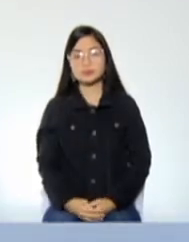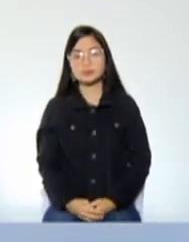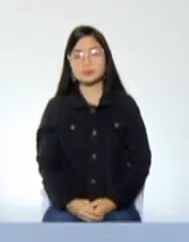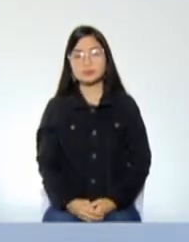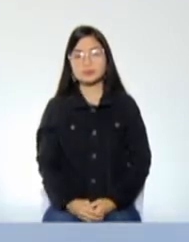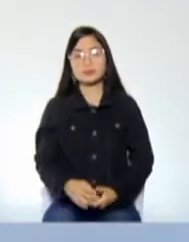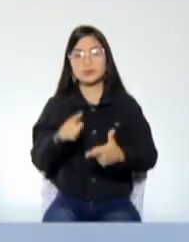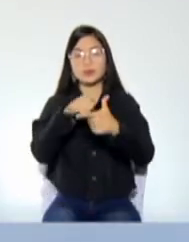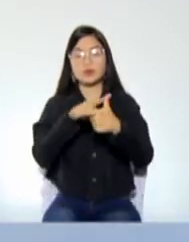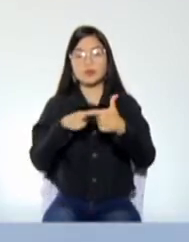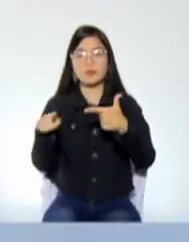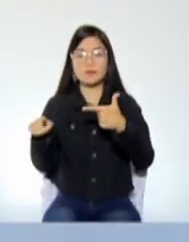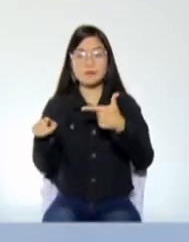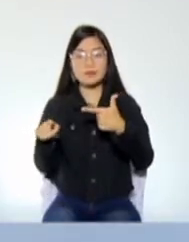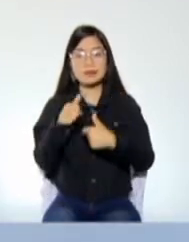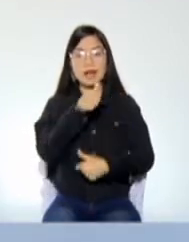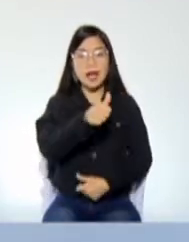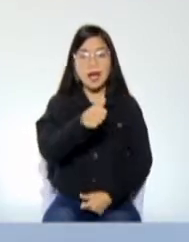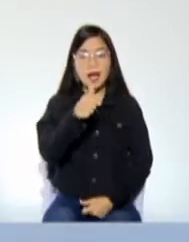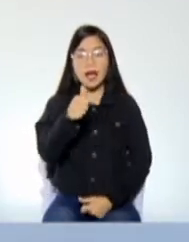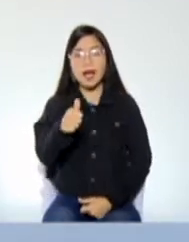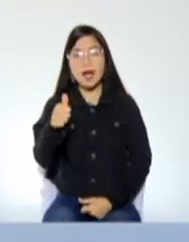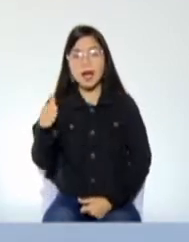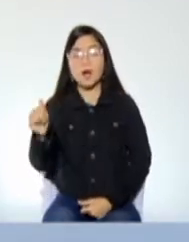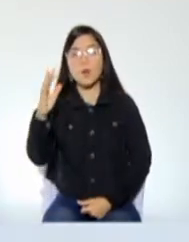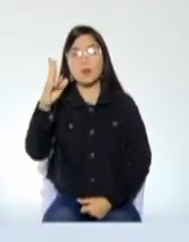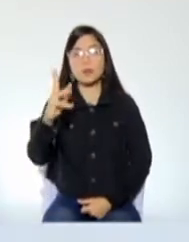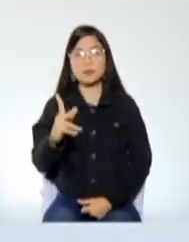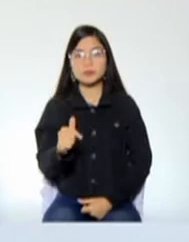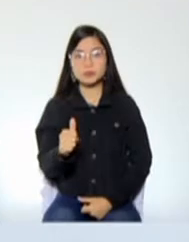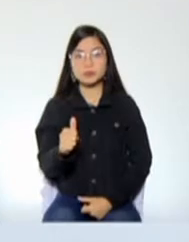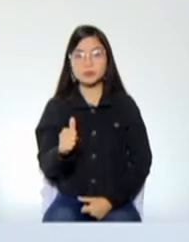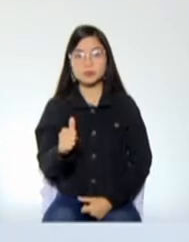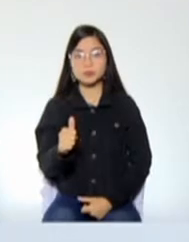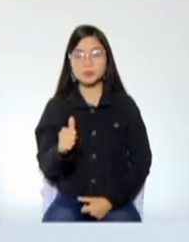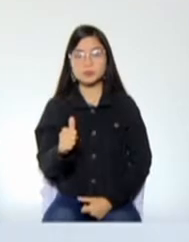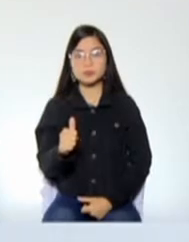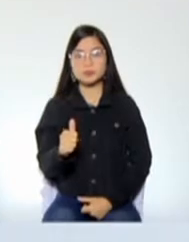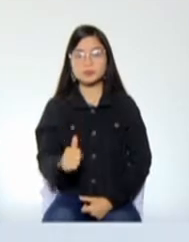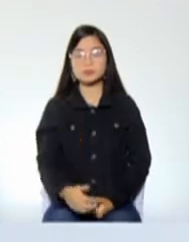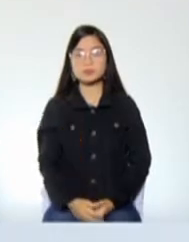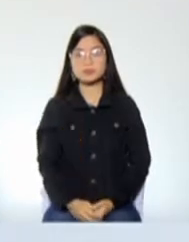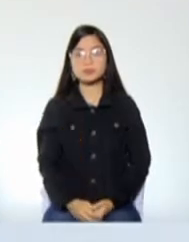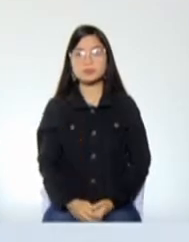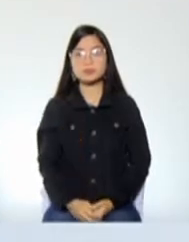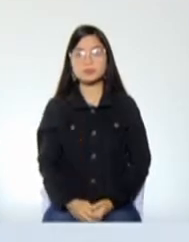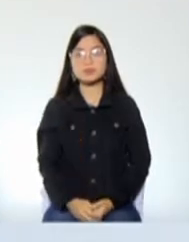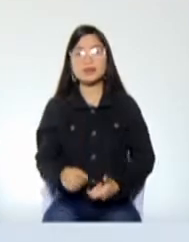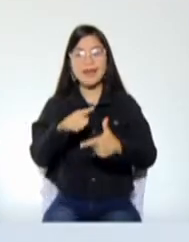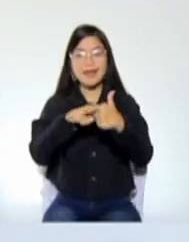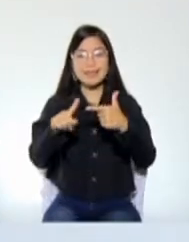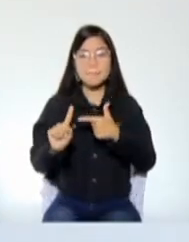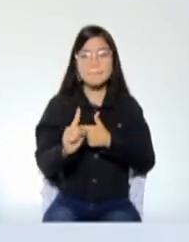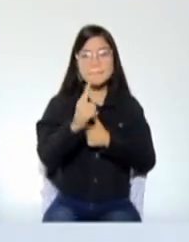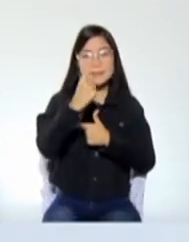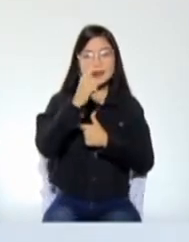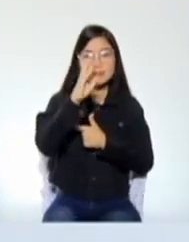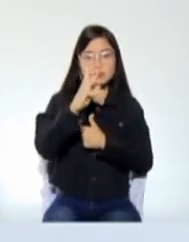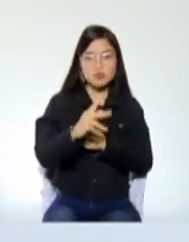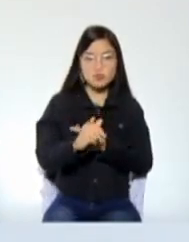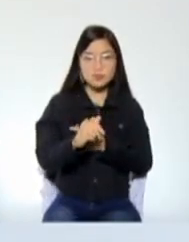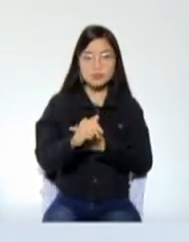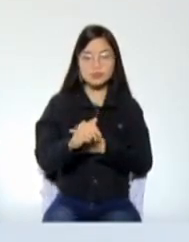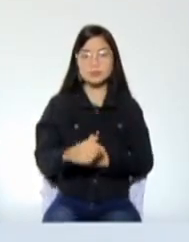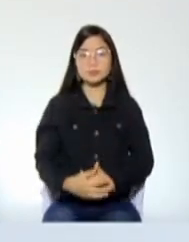empezamos a dividir cada uno de esos exponentes entre el índice de la raíz, esos son los términos que van a salir de la